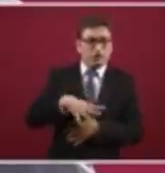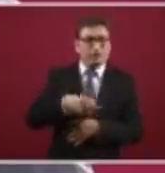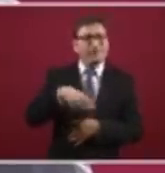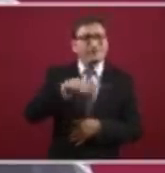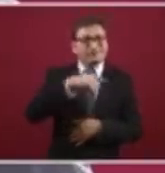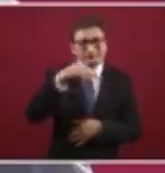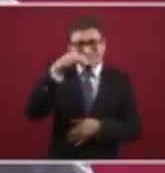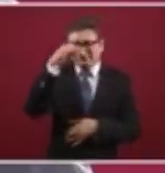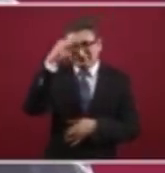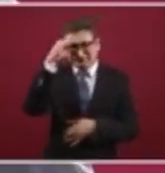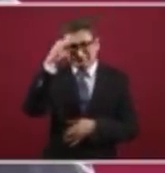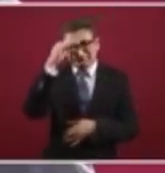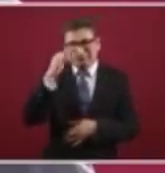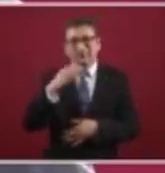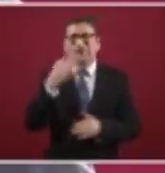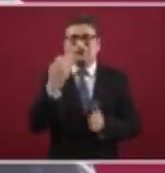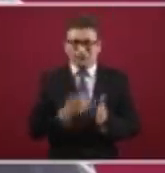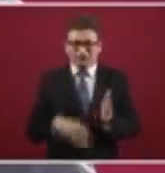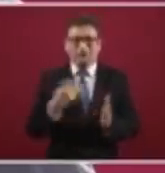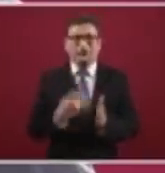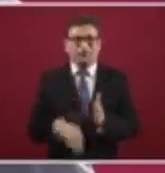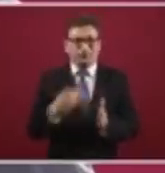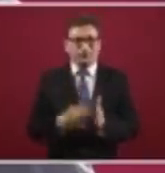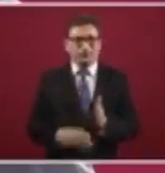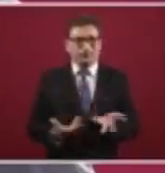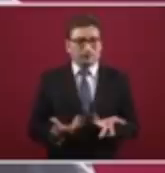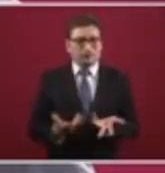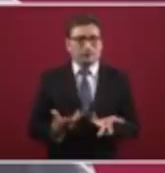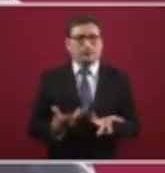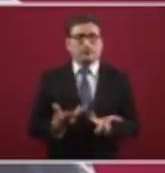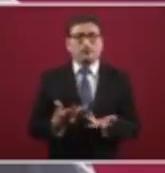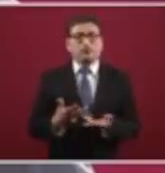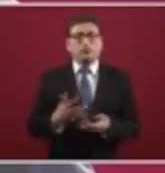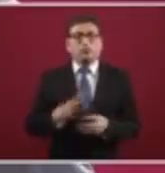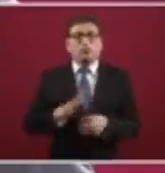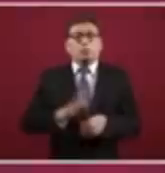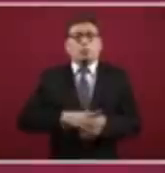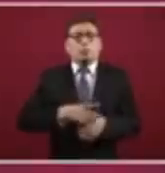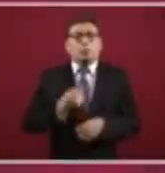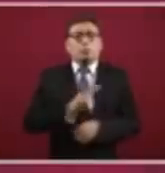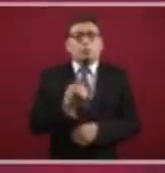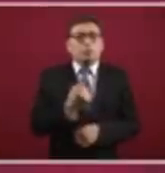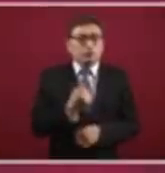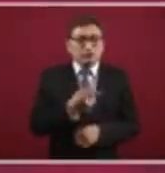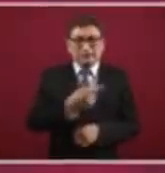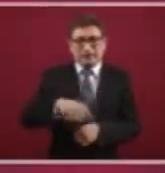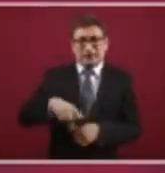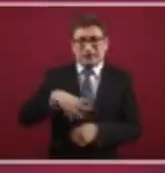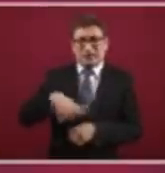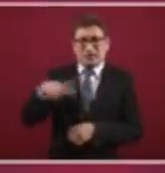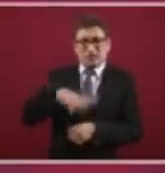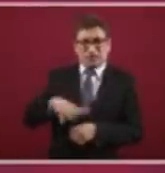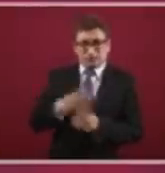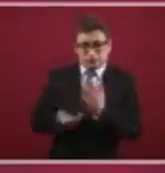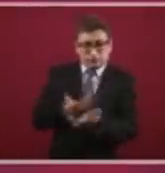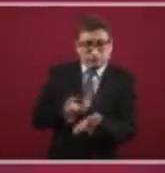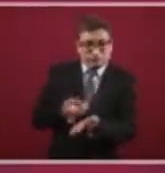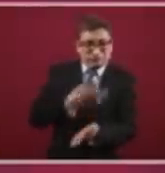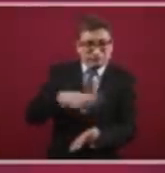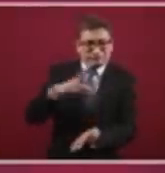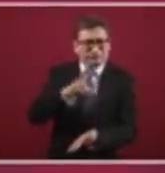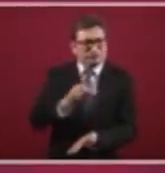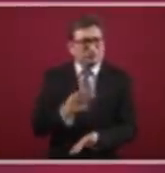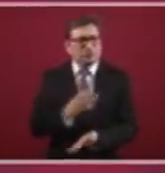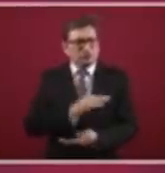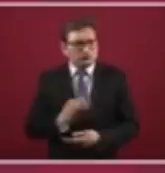debe de ser motivo para rechazar la iniciativa lo otro